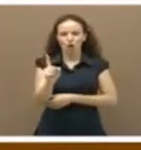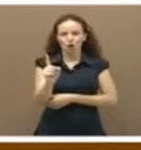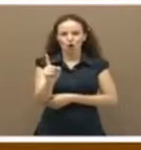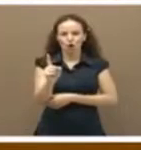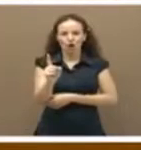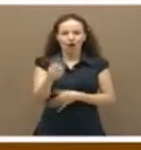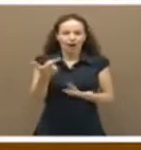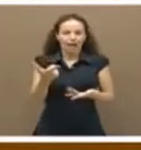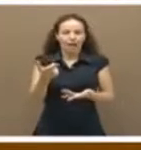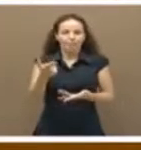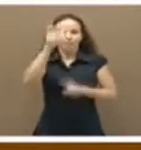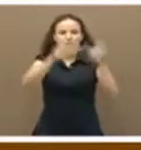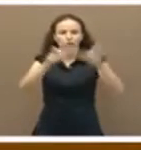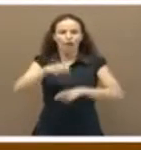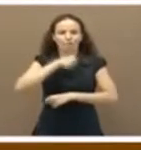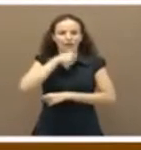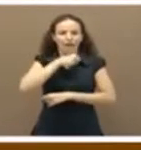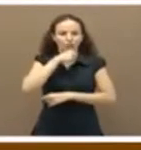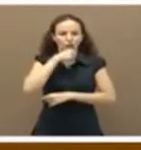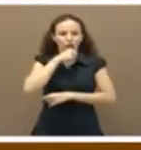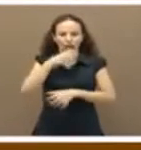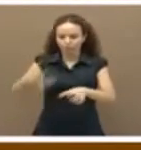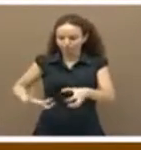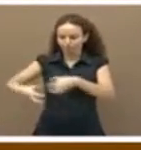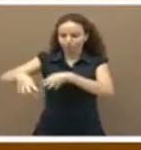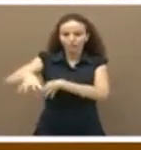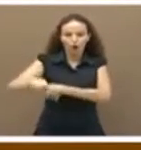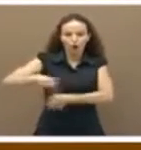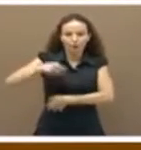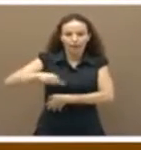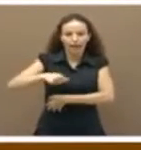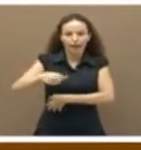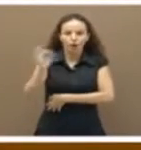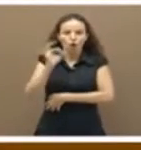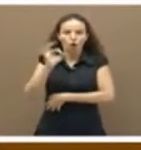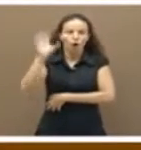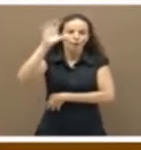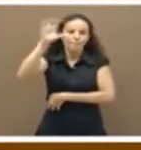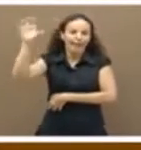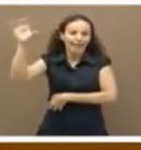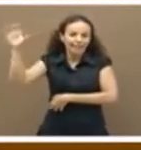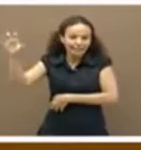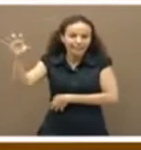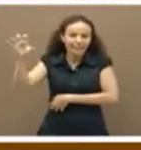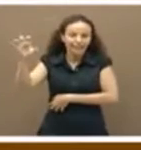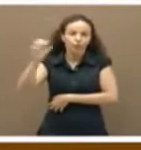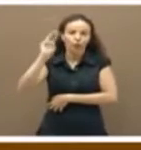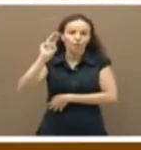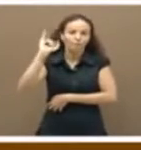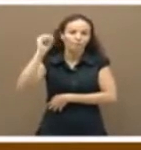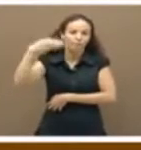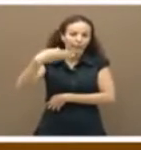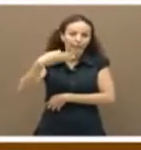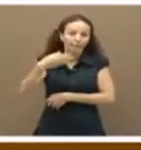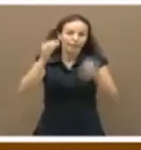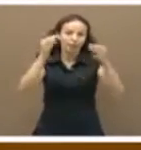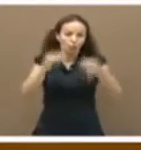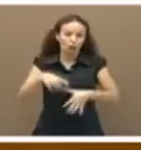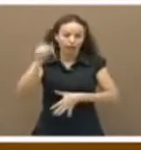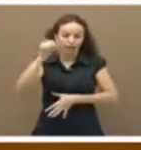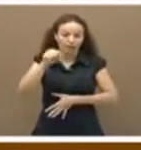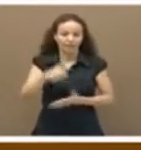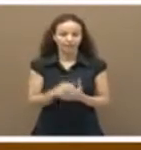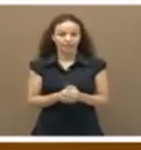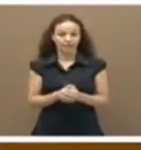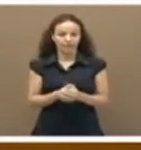clavos o se le pusieron prótesis. Ni es así hoy en países con cifras, con PIB similares a los nuestros en Europa. Y esto tiene que